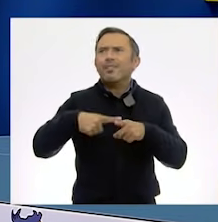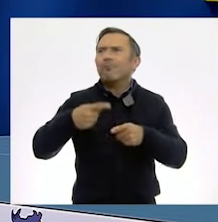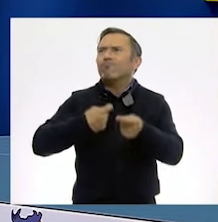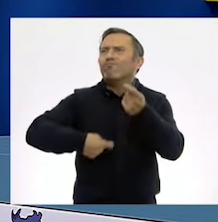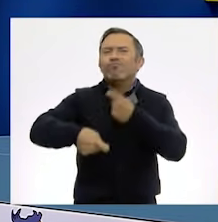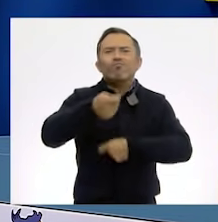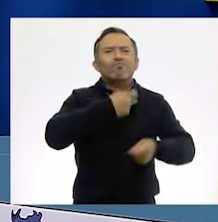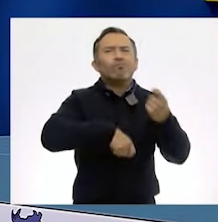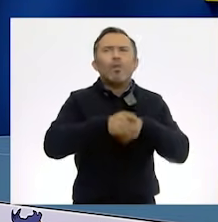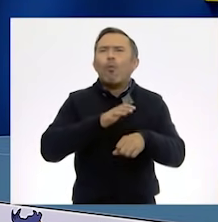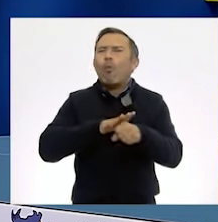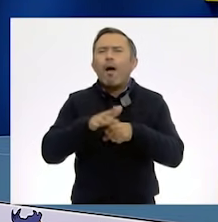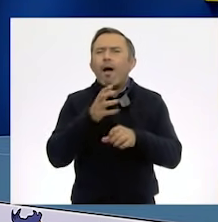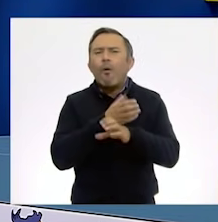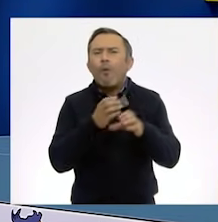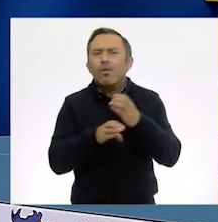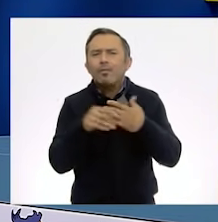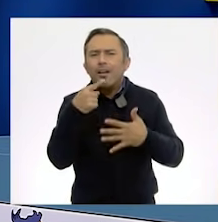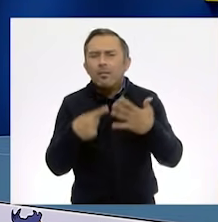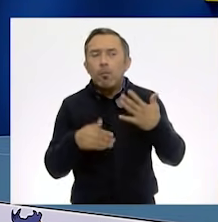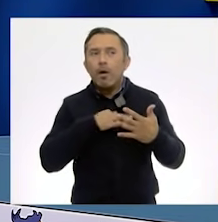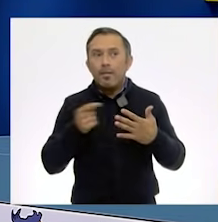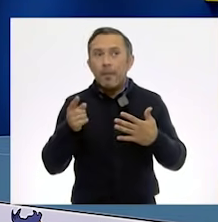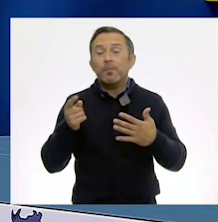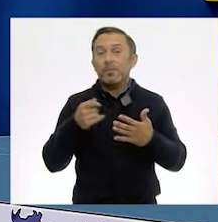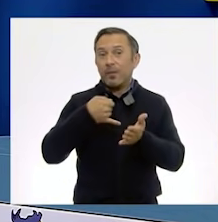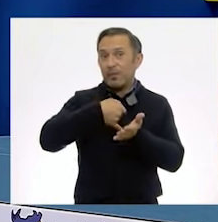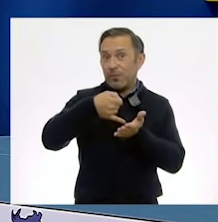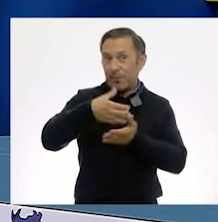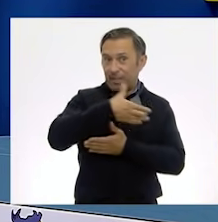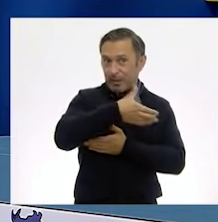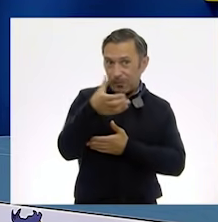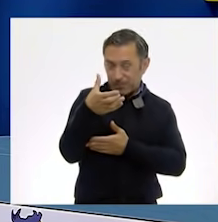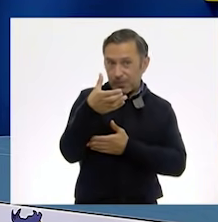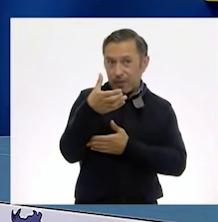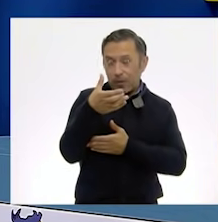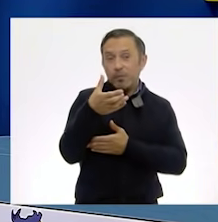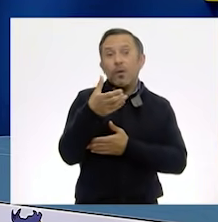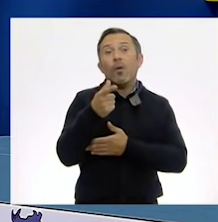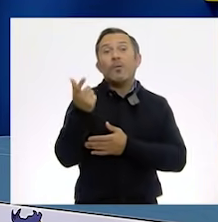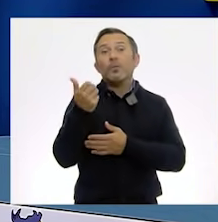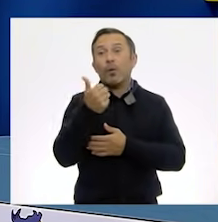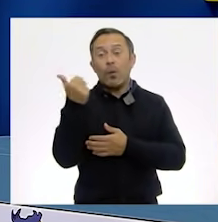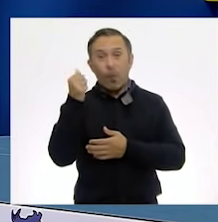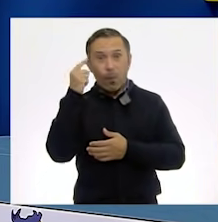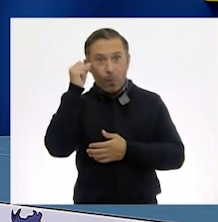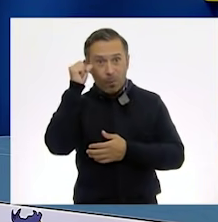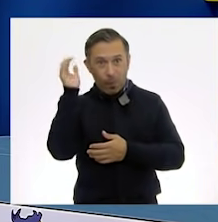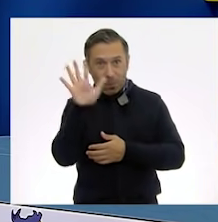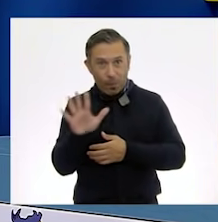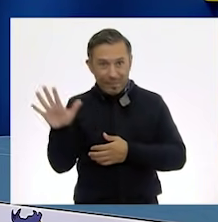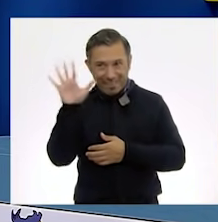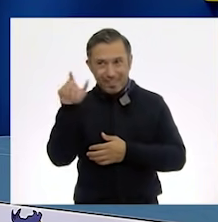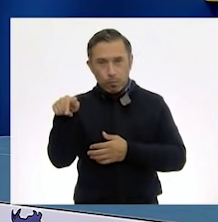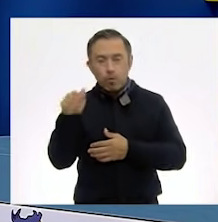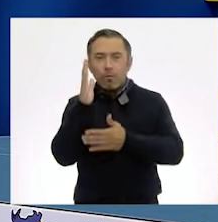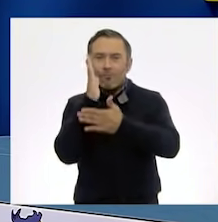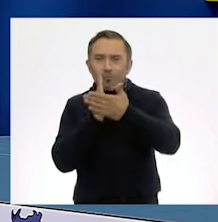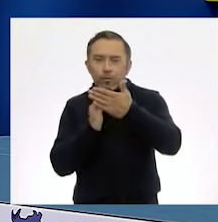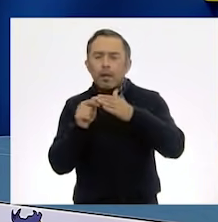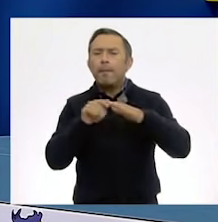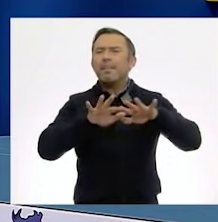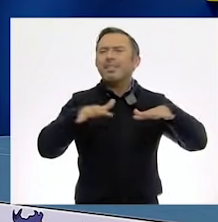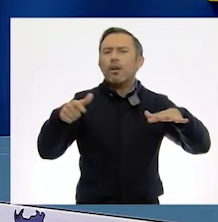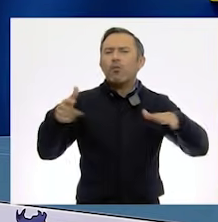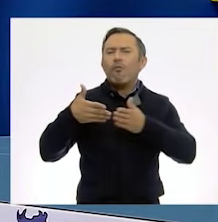de las civilizaciones agrícolas de Oriente y el Mediterráneo. Para cerrar, reflexionemos sobre la